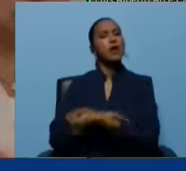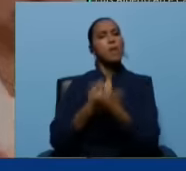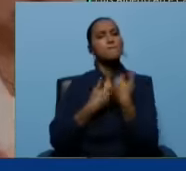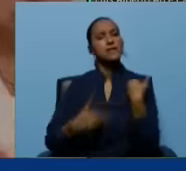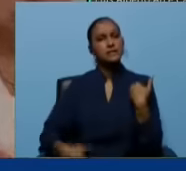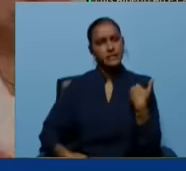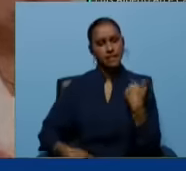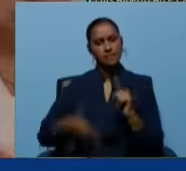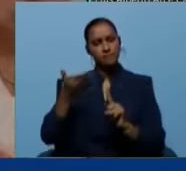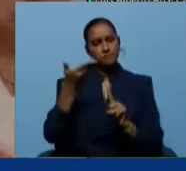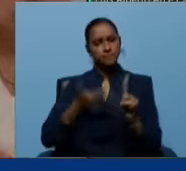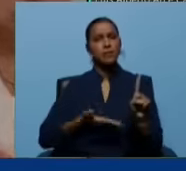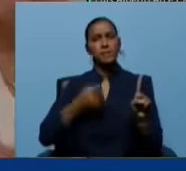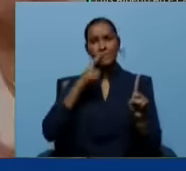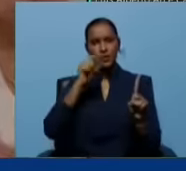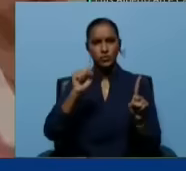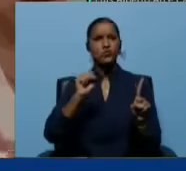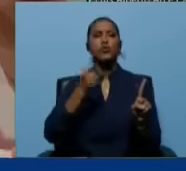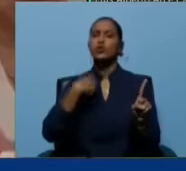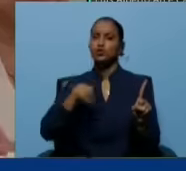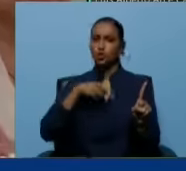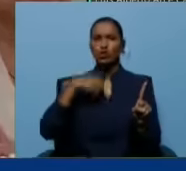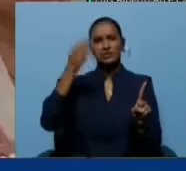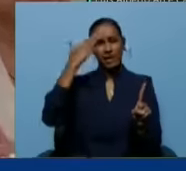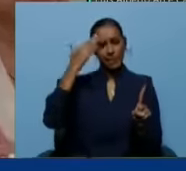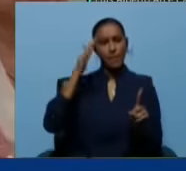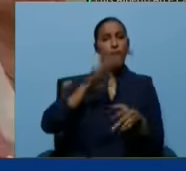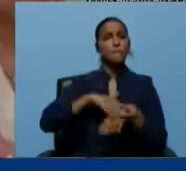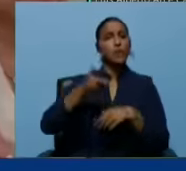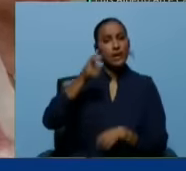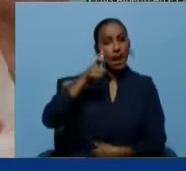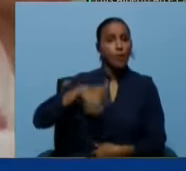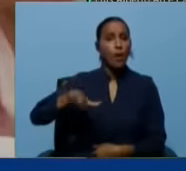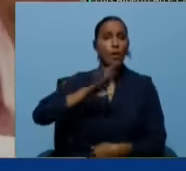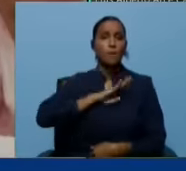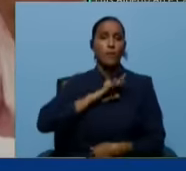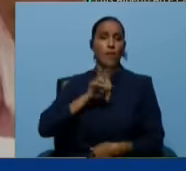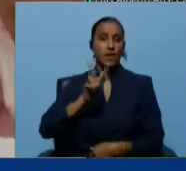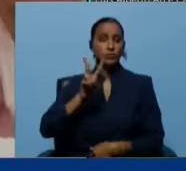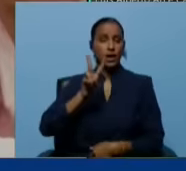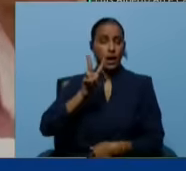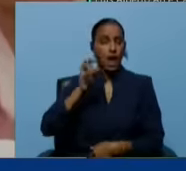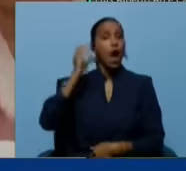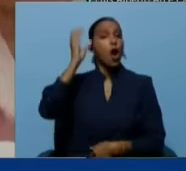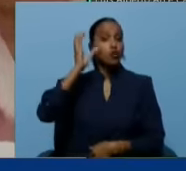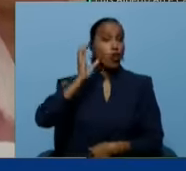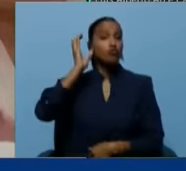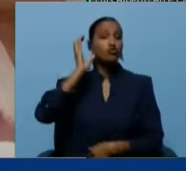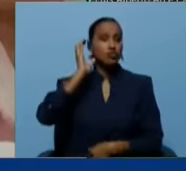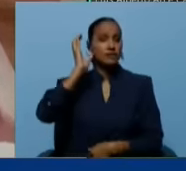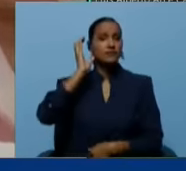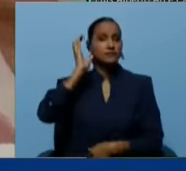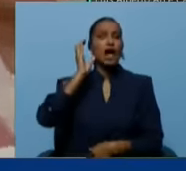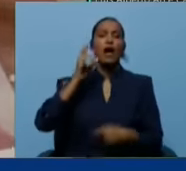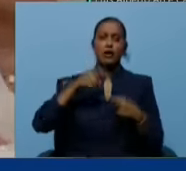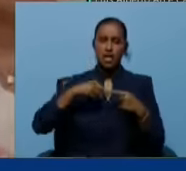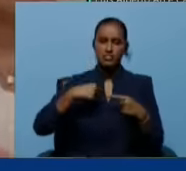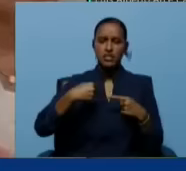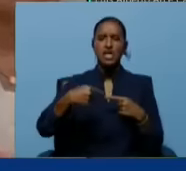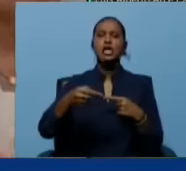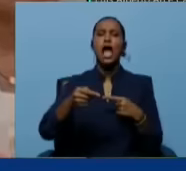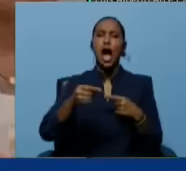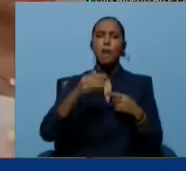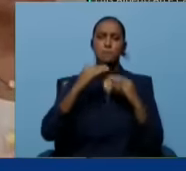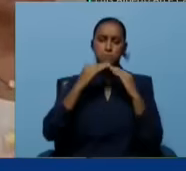seguros que la sabiduría de su pueblo y su acertada conducción traerán días de paz,